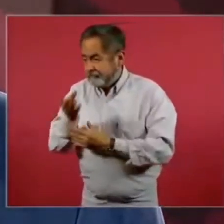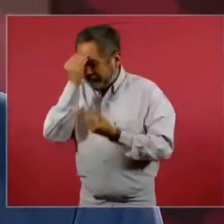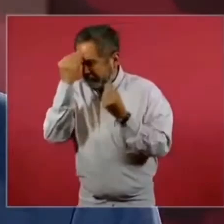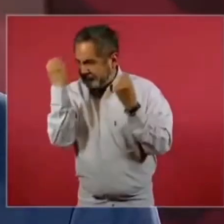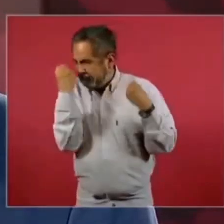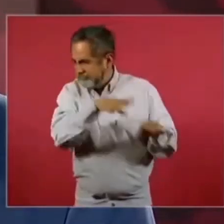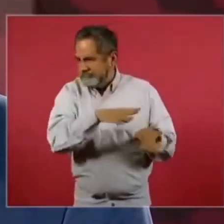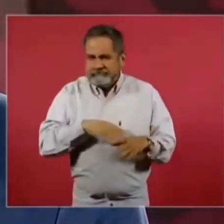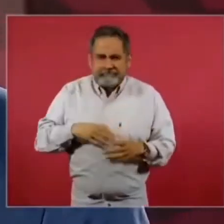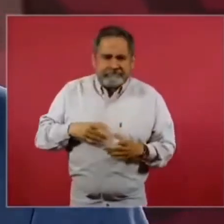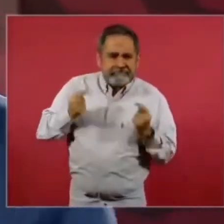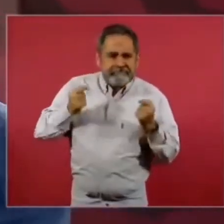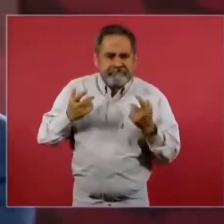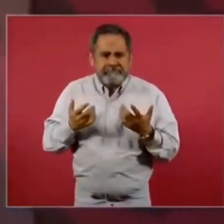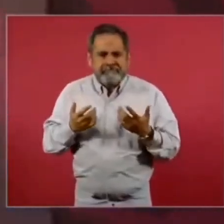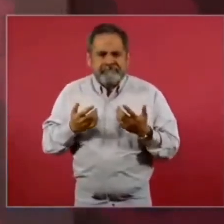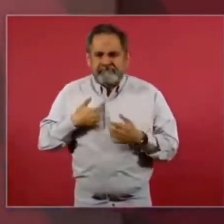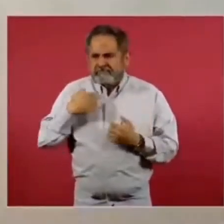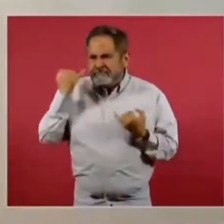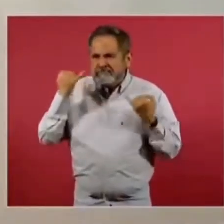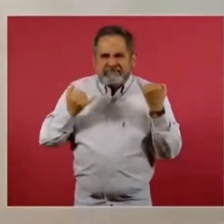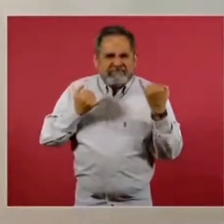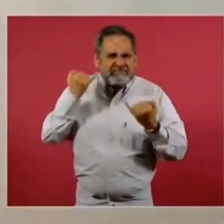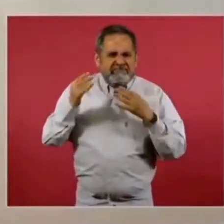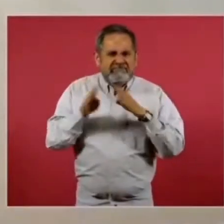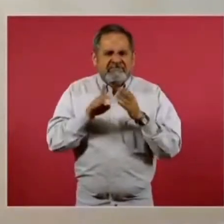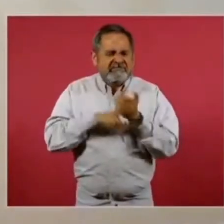misa y ya están